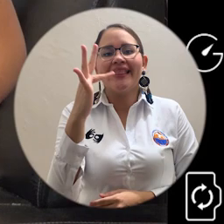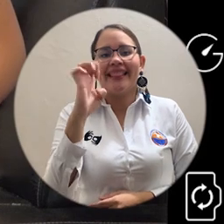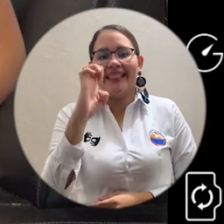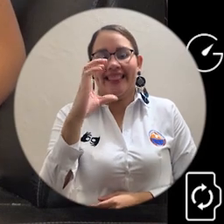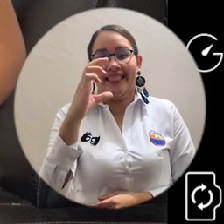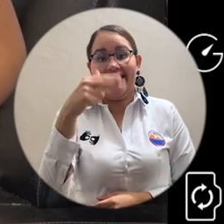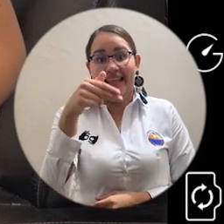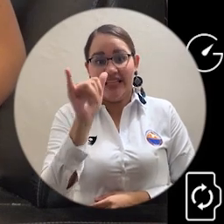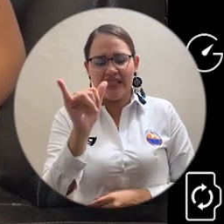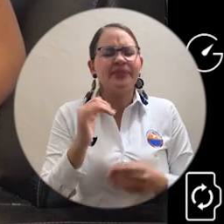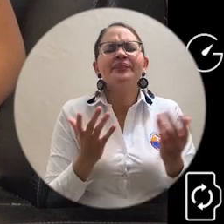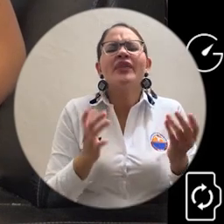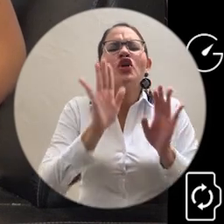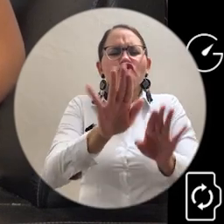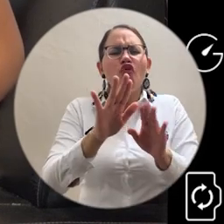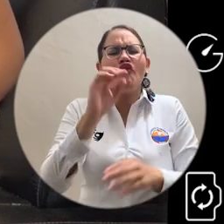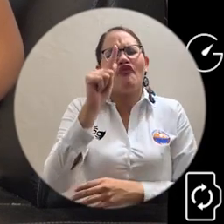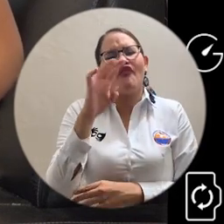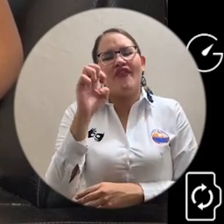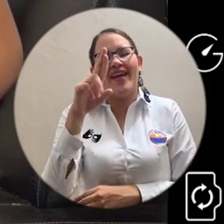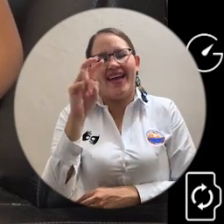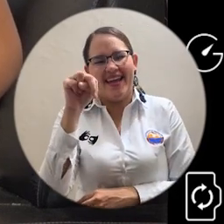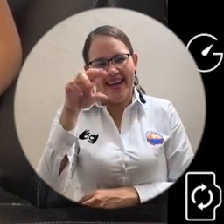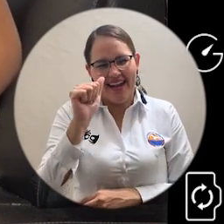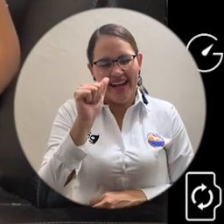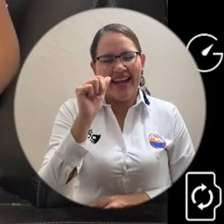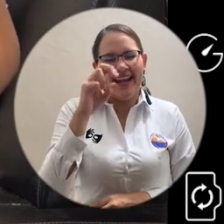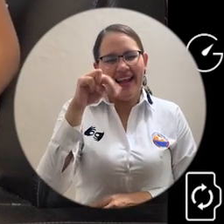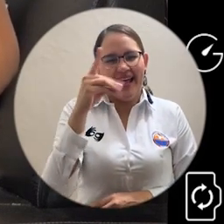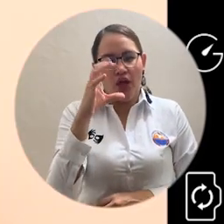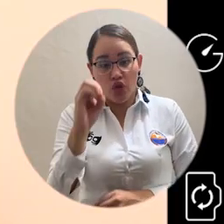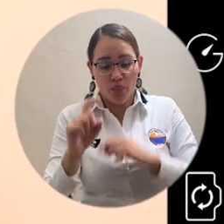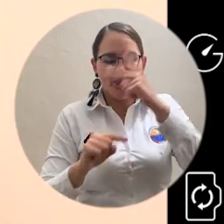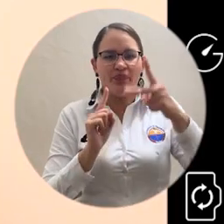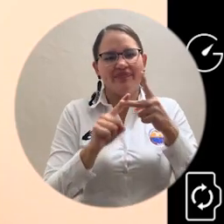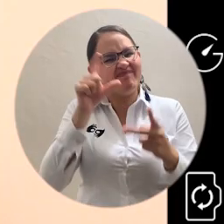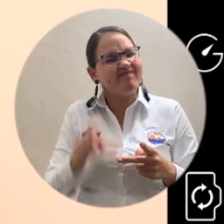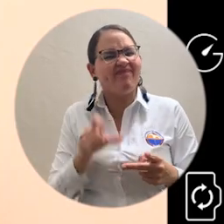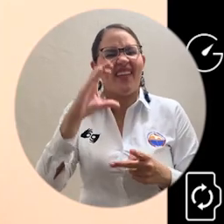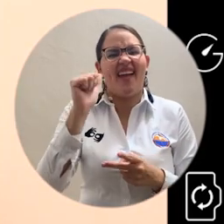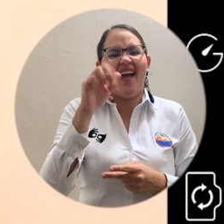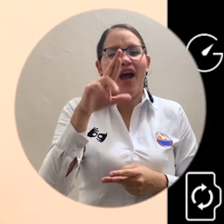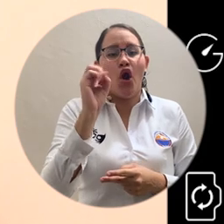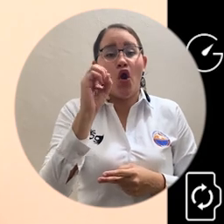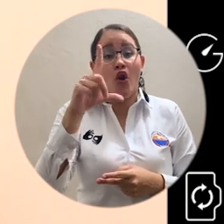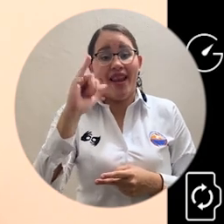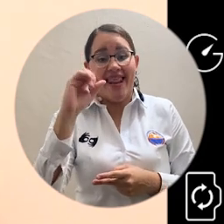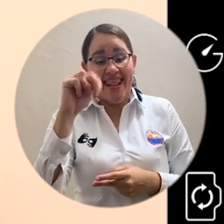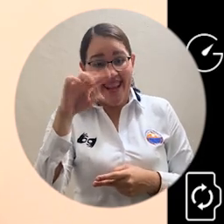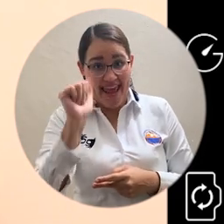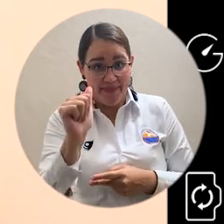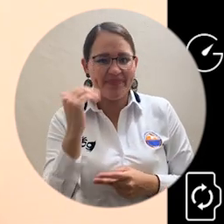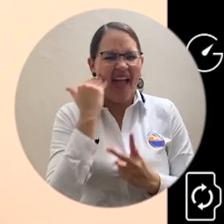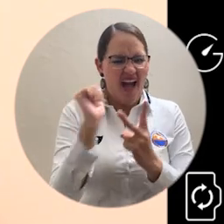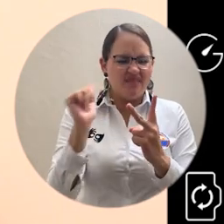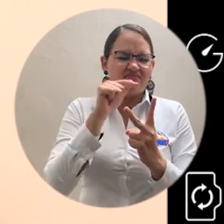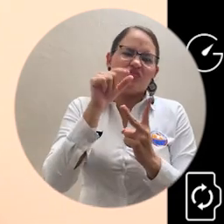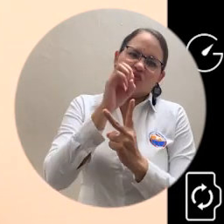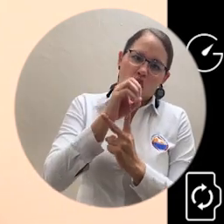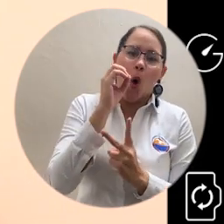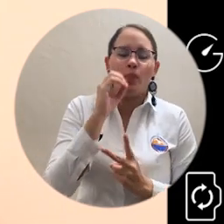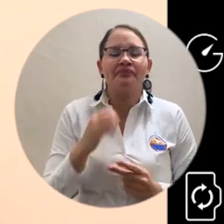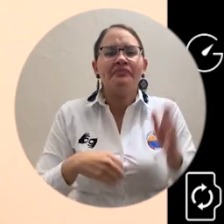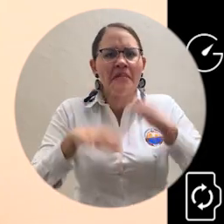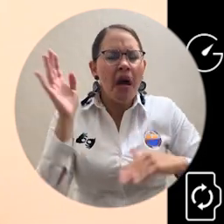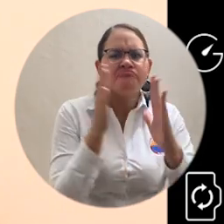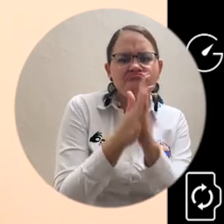Casas, y a la directora comercial de Claxon Publicidad, Carolina Maldonado. Los invitados explicaron casos exitosos de empresas